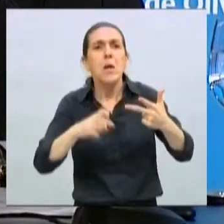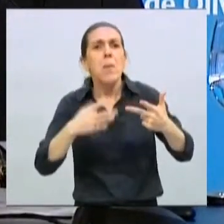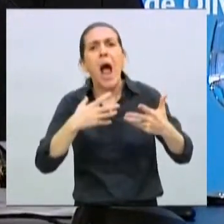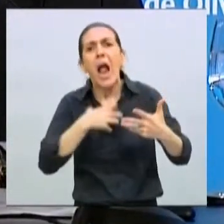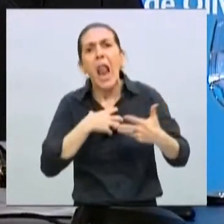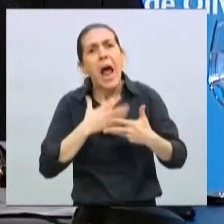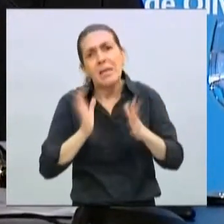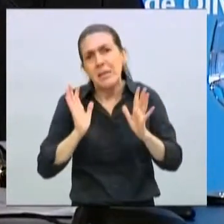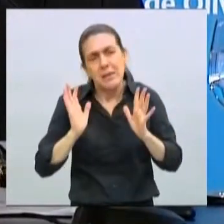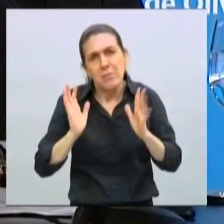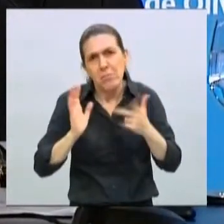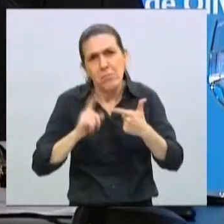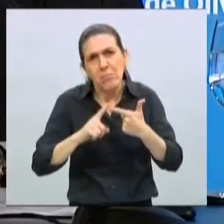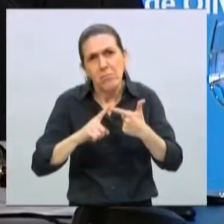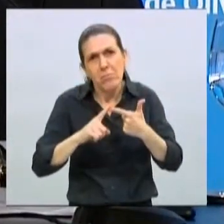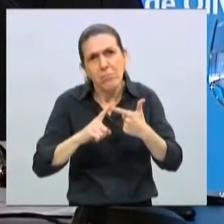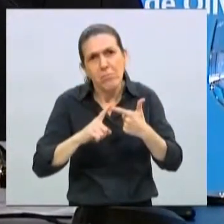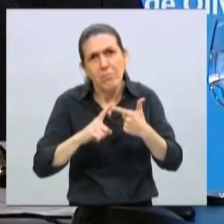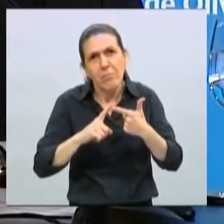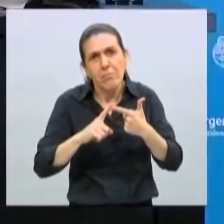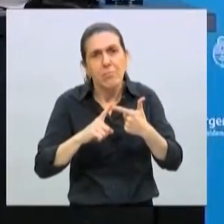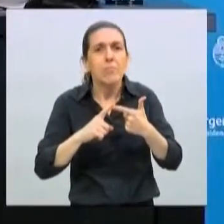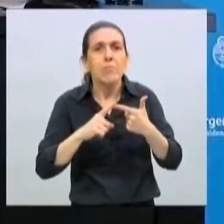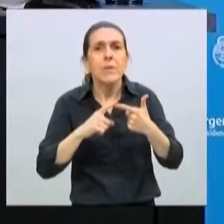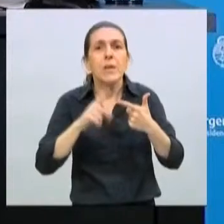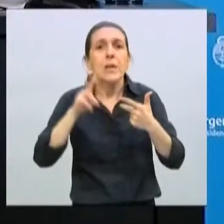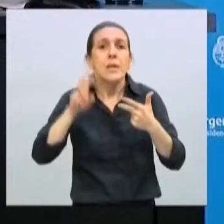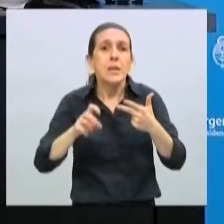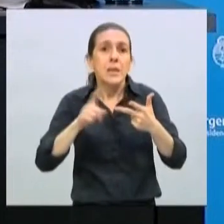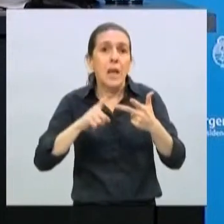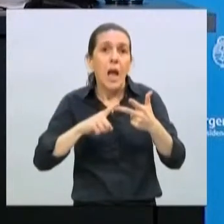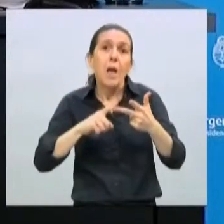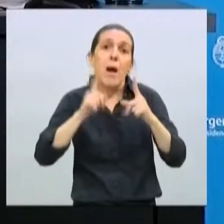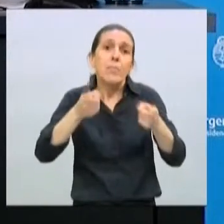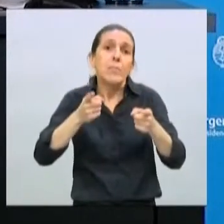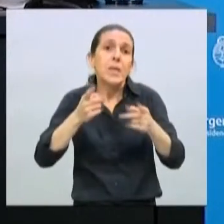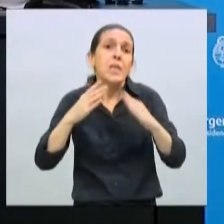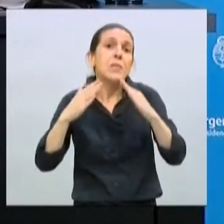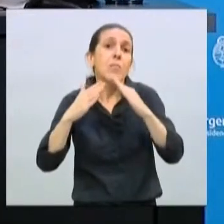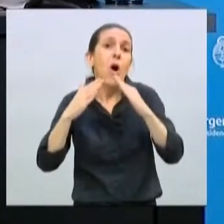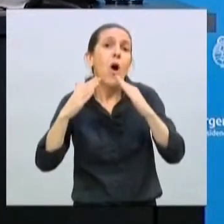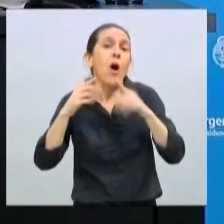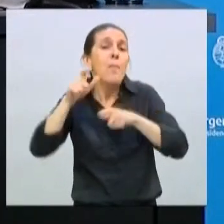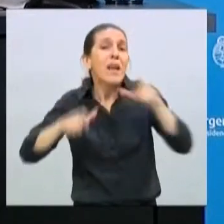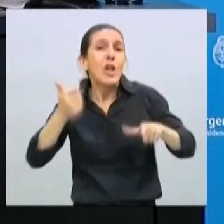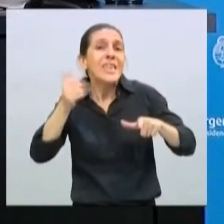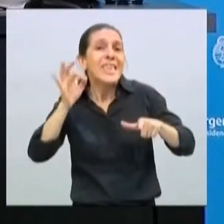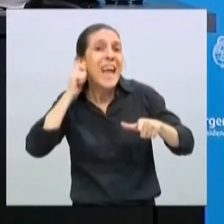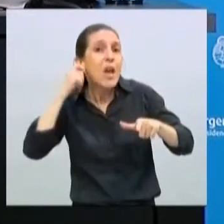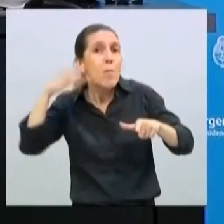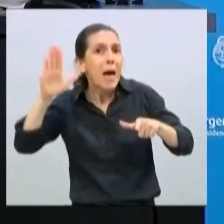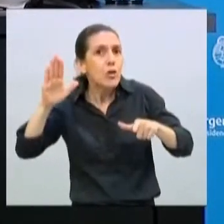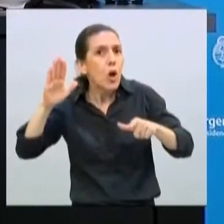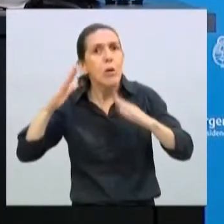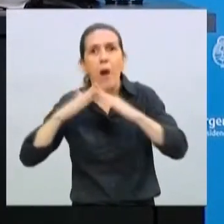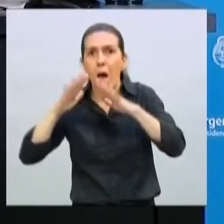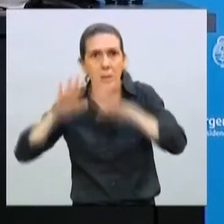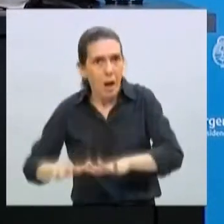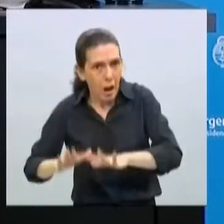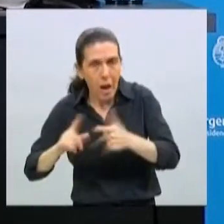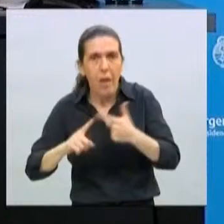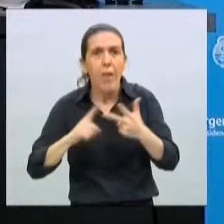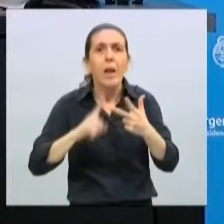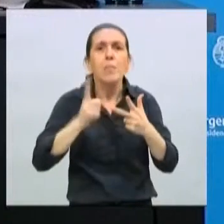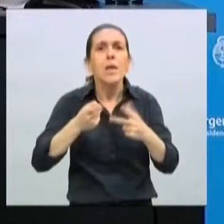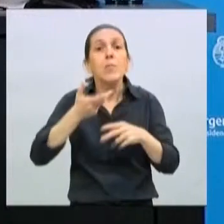clases, con la licencia de la que gozan los mayores de 60 años, la invitación que bien hizo Horacio a